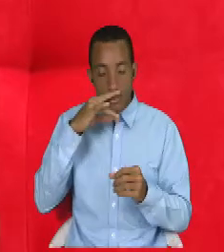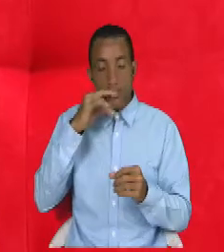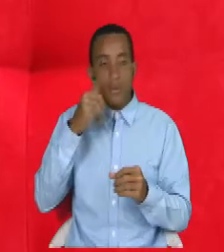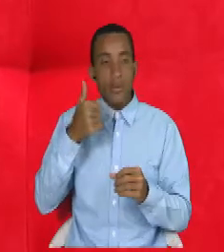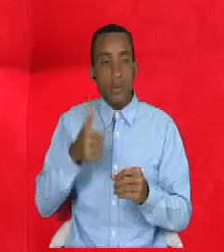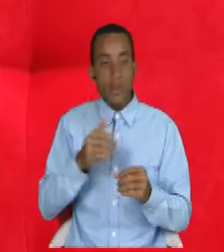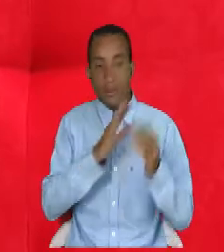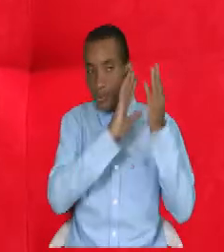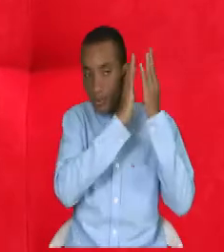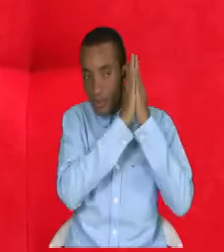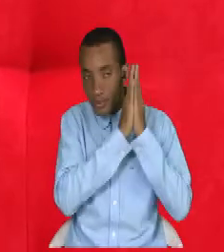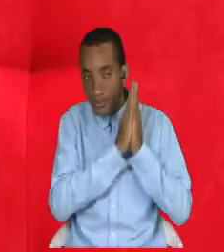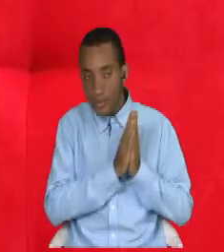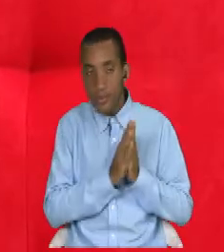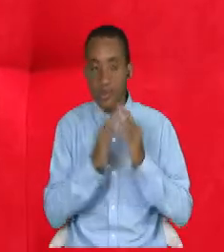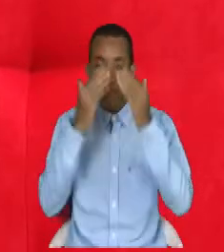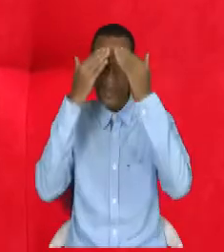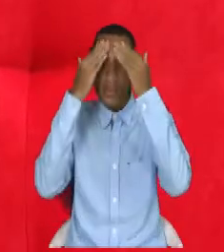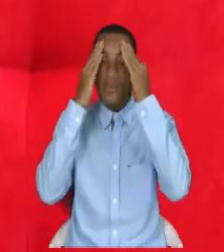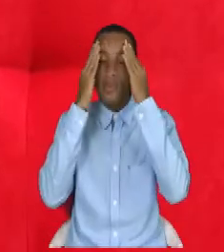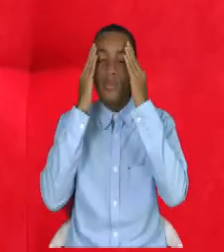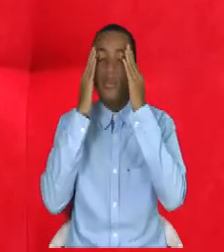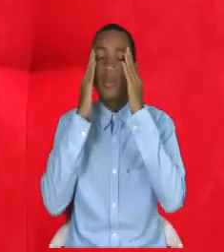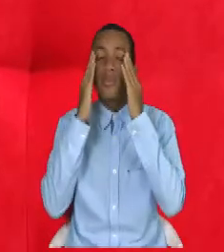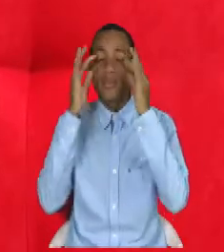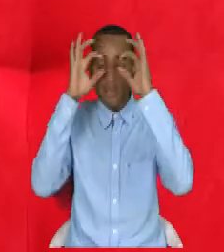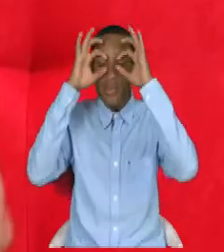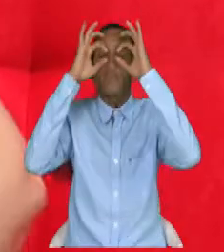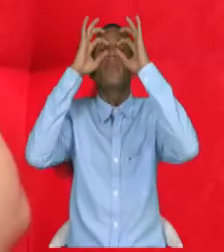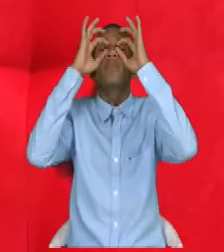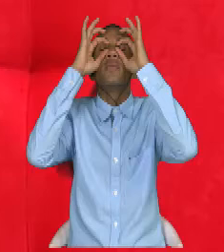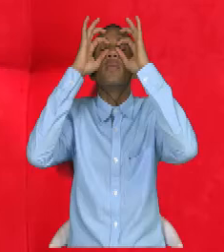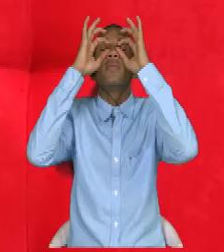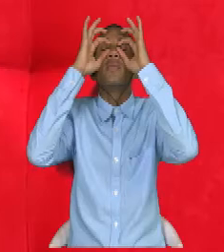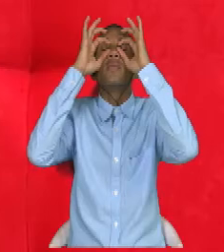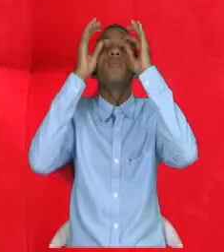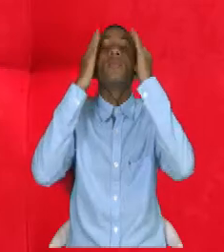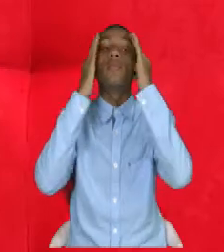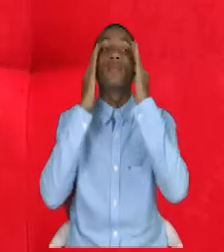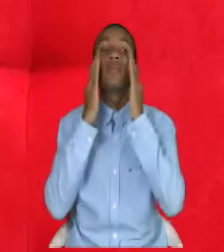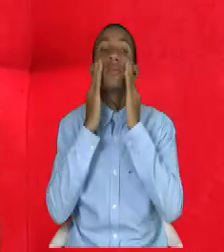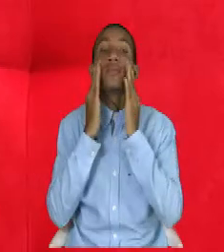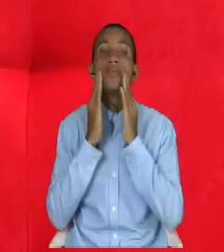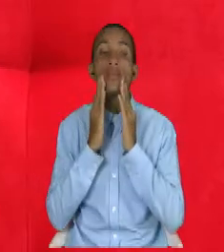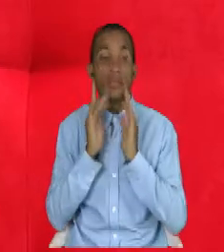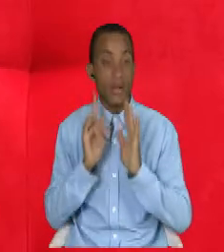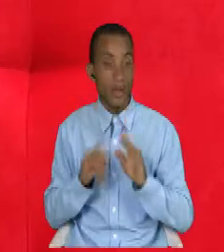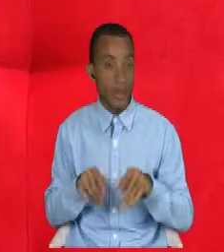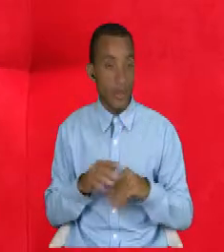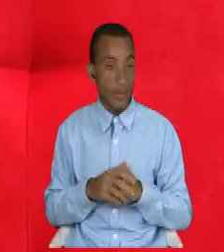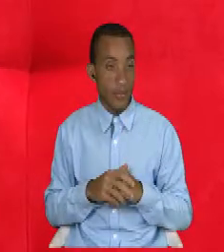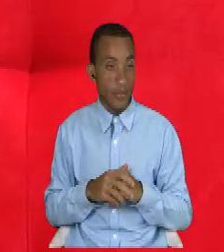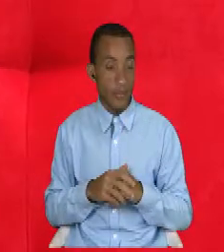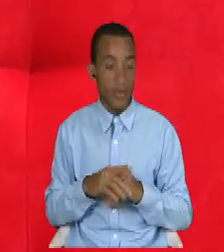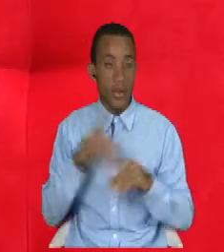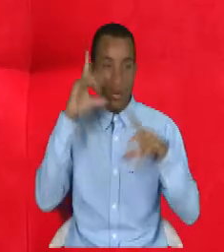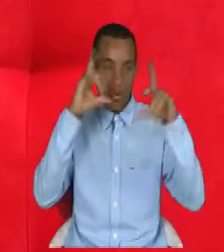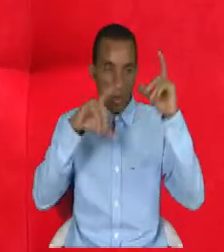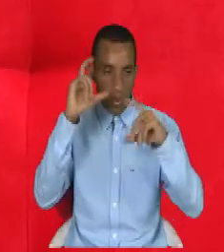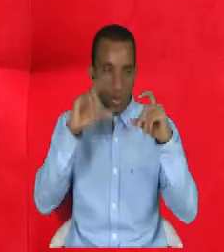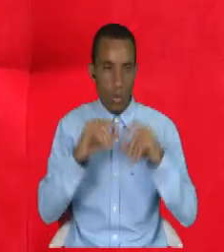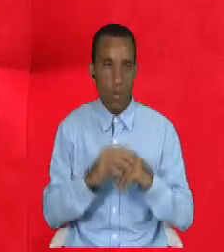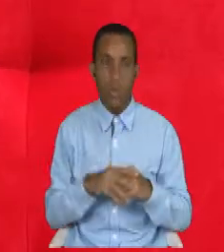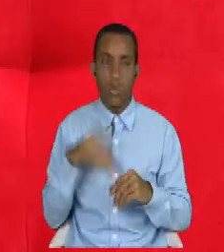champú y tenemos la mascarilla tenemos el tratamiento y algo espectacular que me ha sido y me ha parecido súper